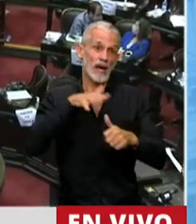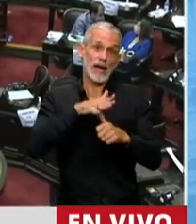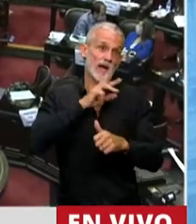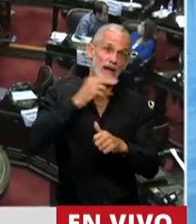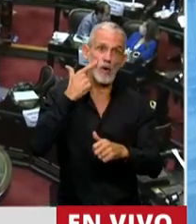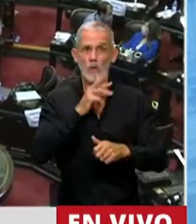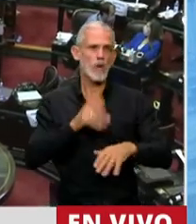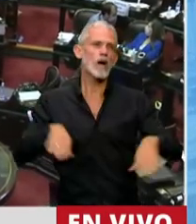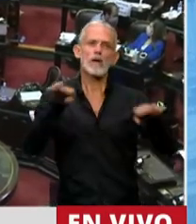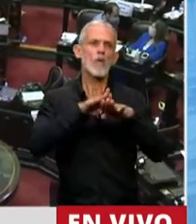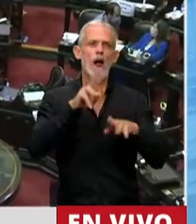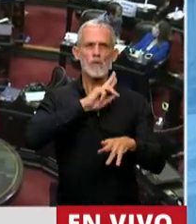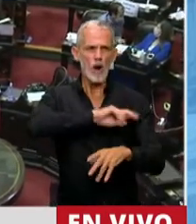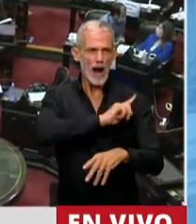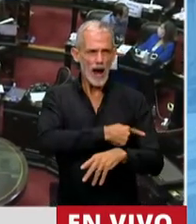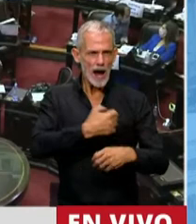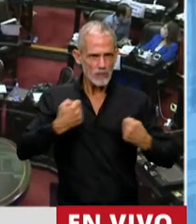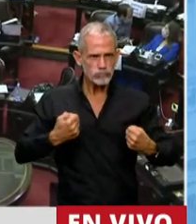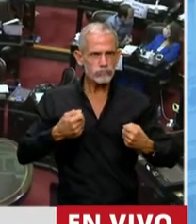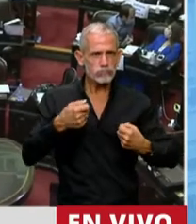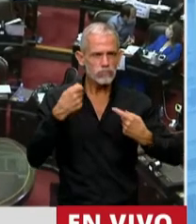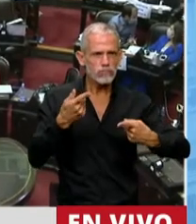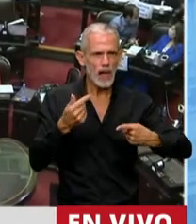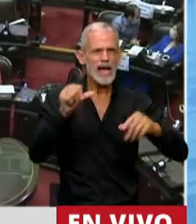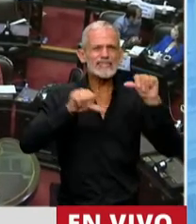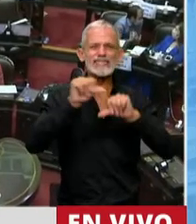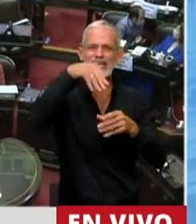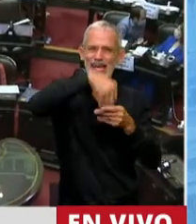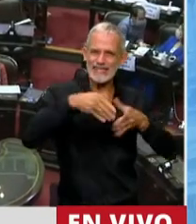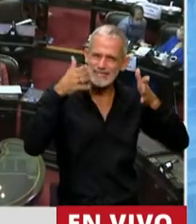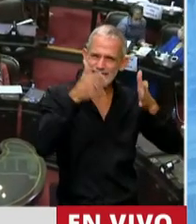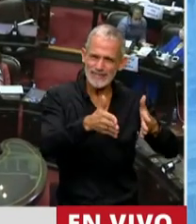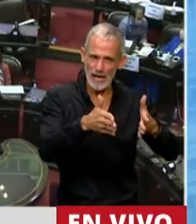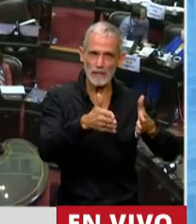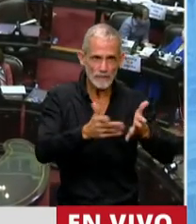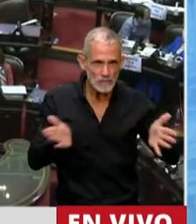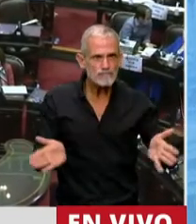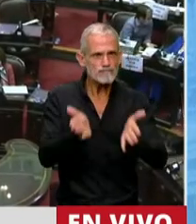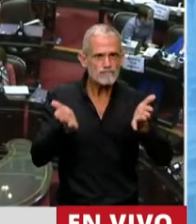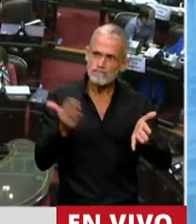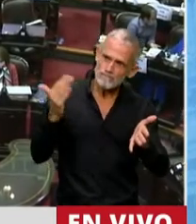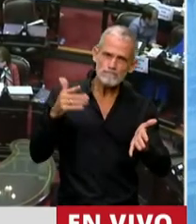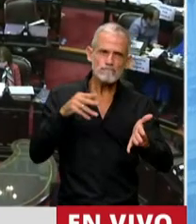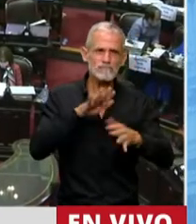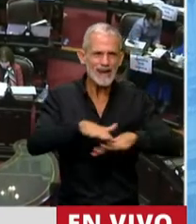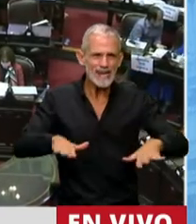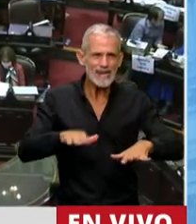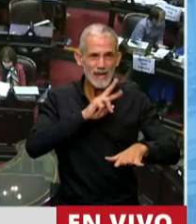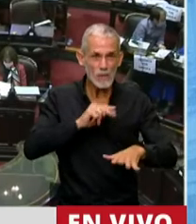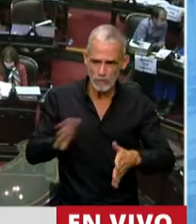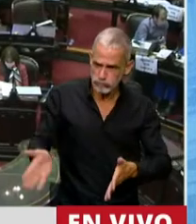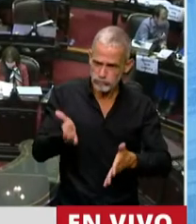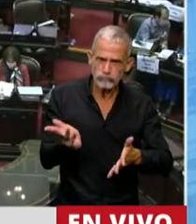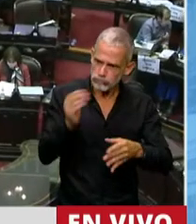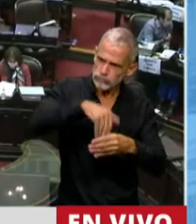género y el empoderamiento de las mujeres en la ciencia, incentivar a las niñas en